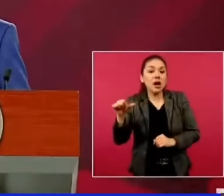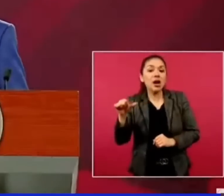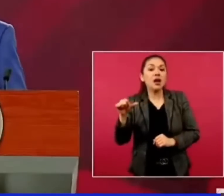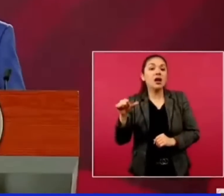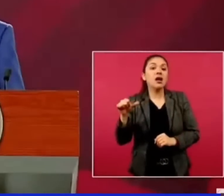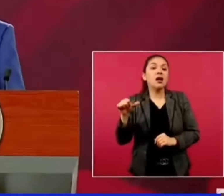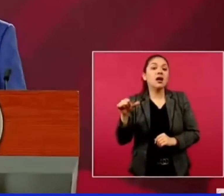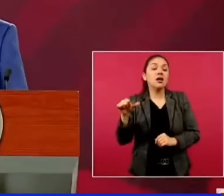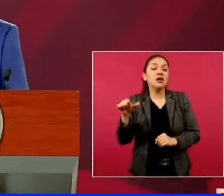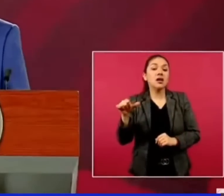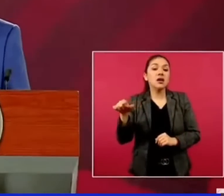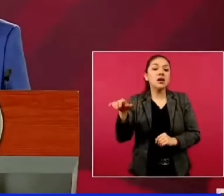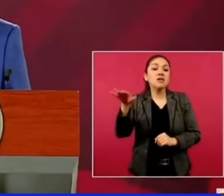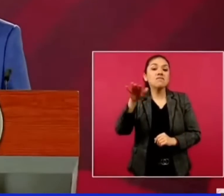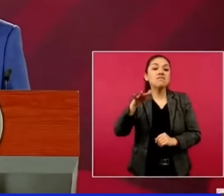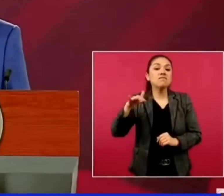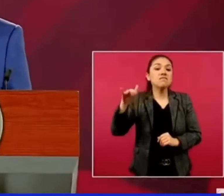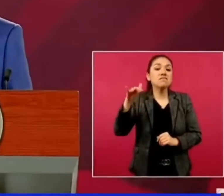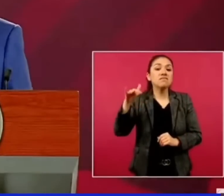los